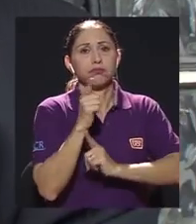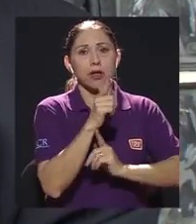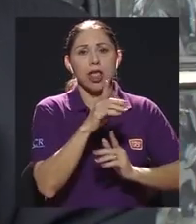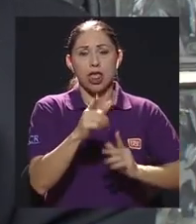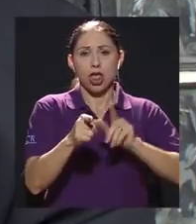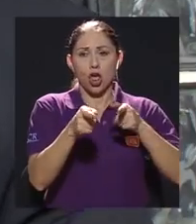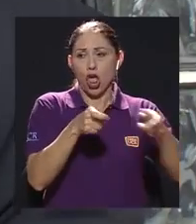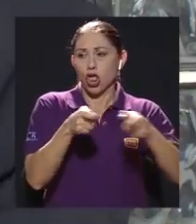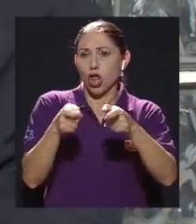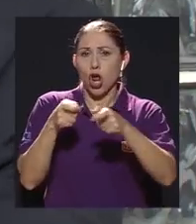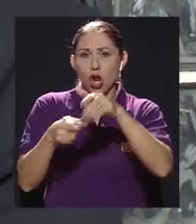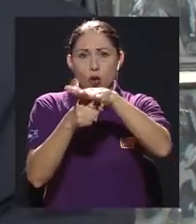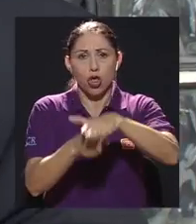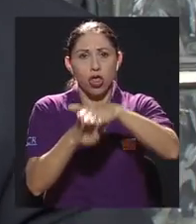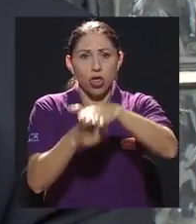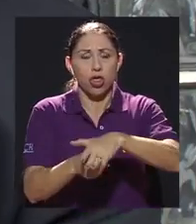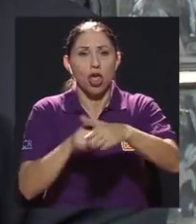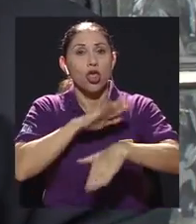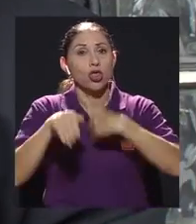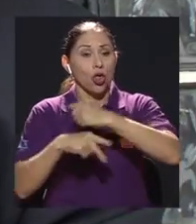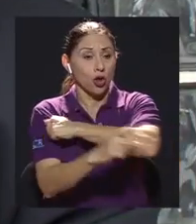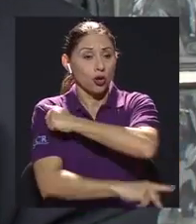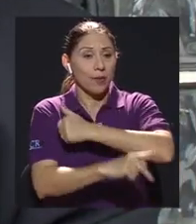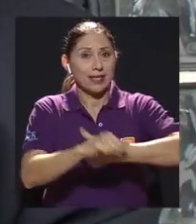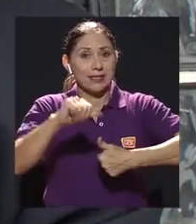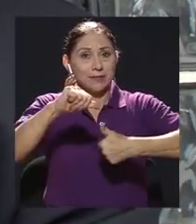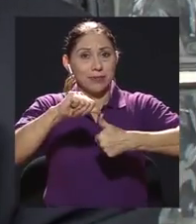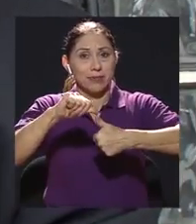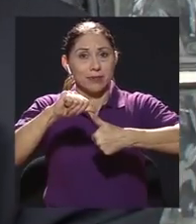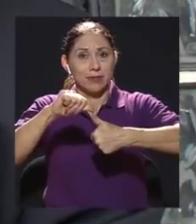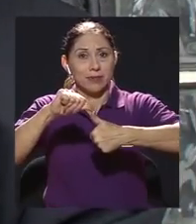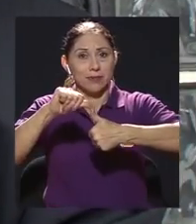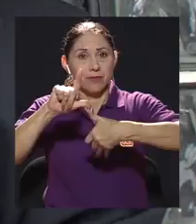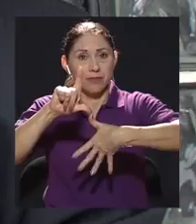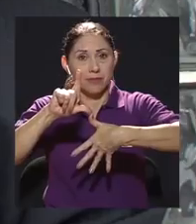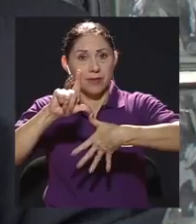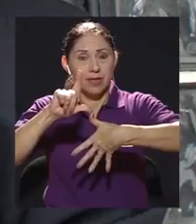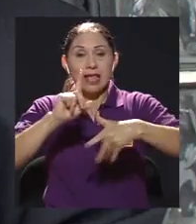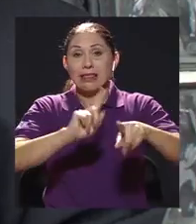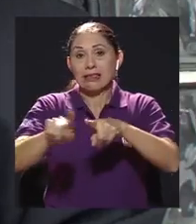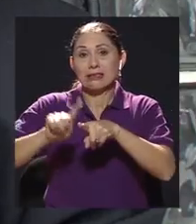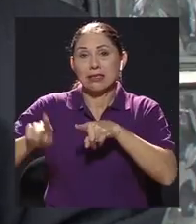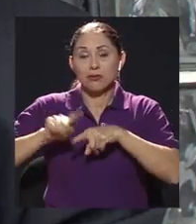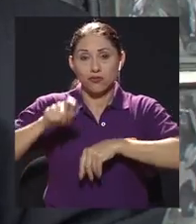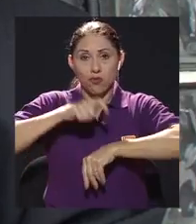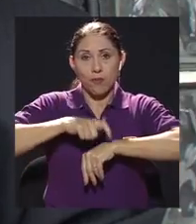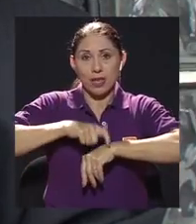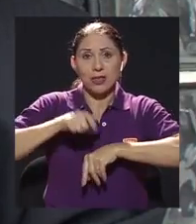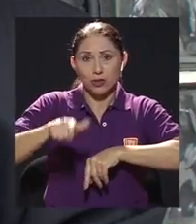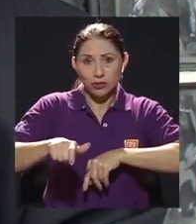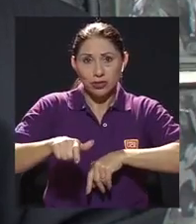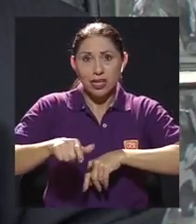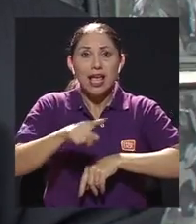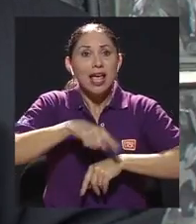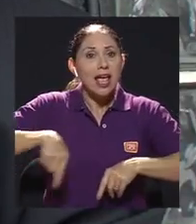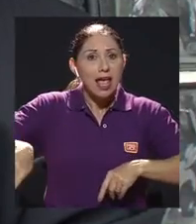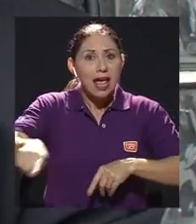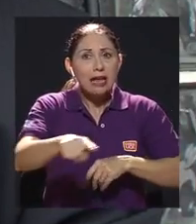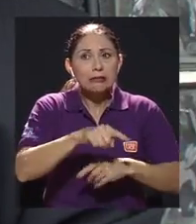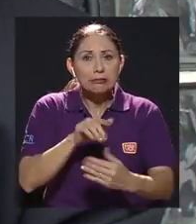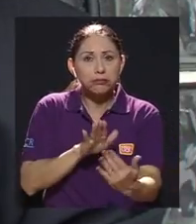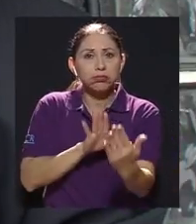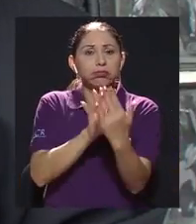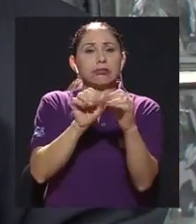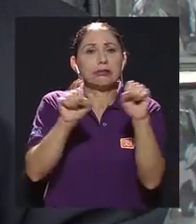región centroamericana y de América Latina en distintos momentos de su historia se vieron compelidos a la existencia de